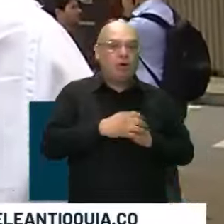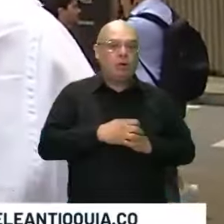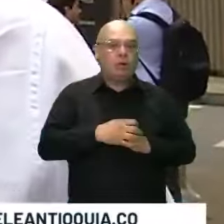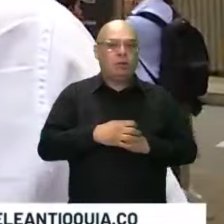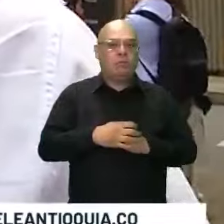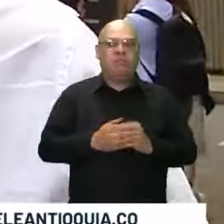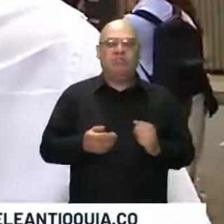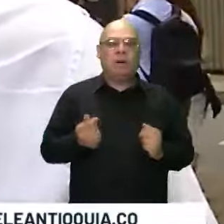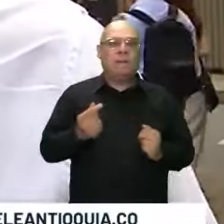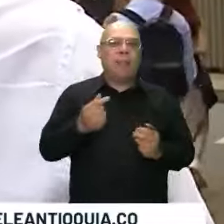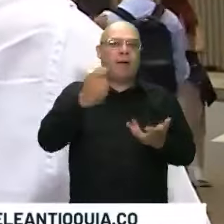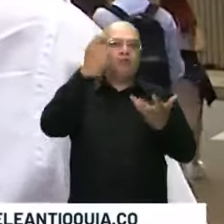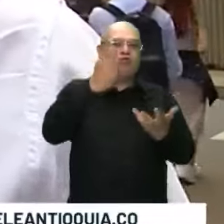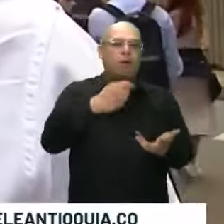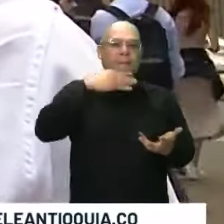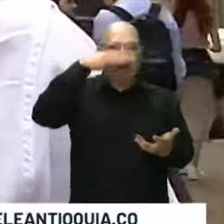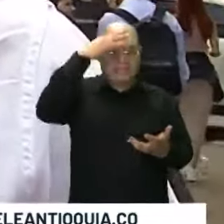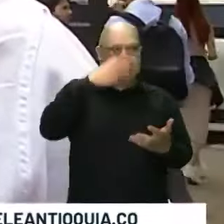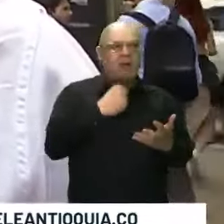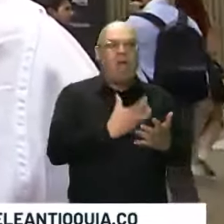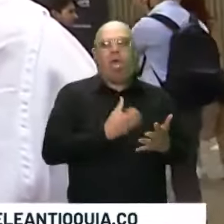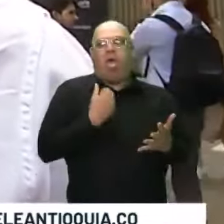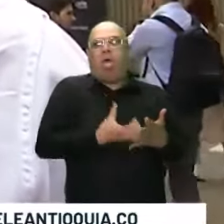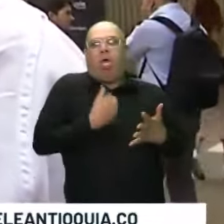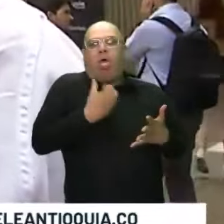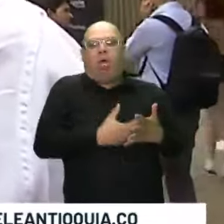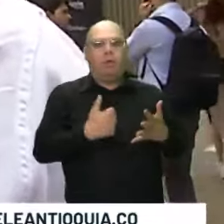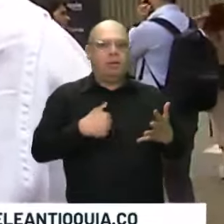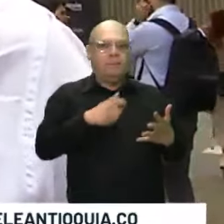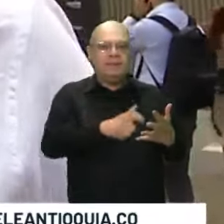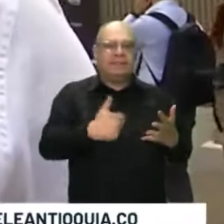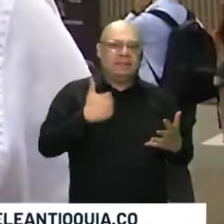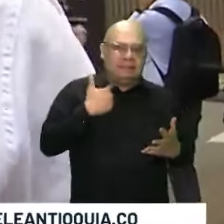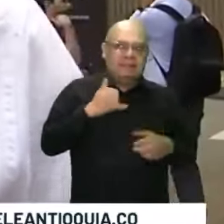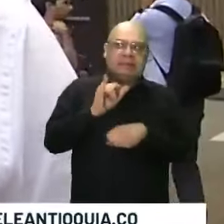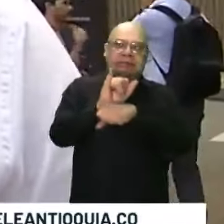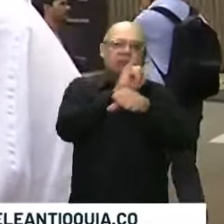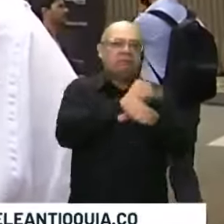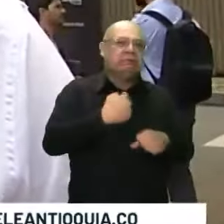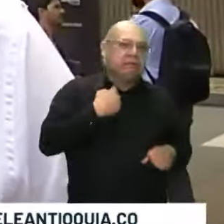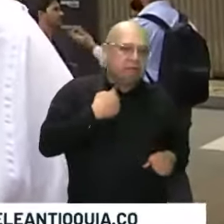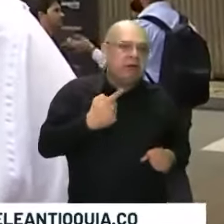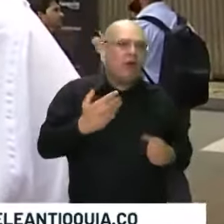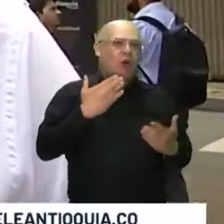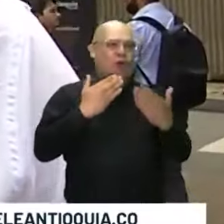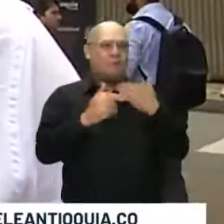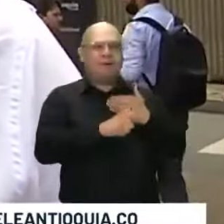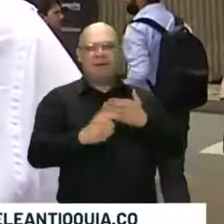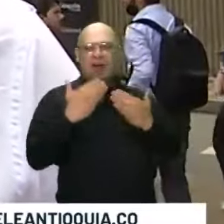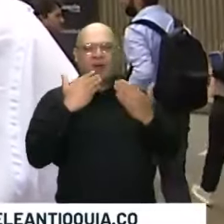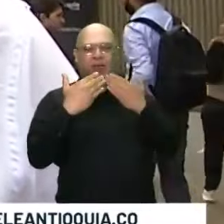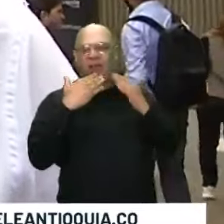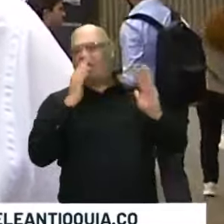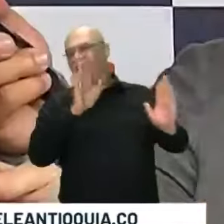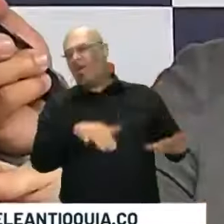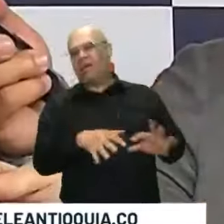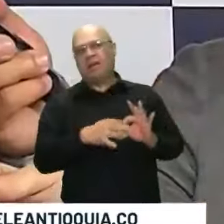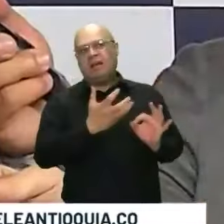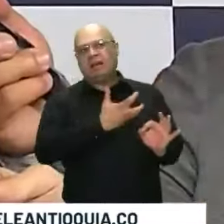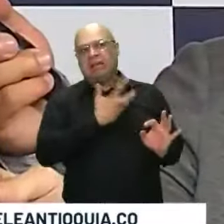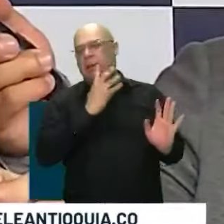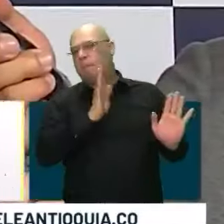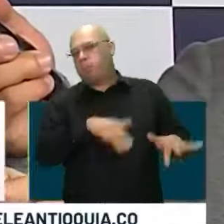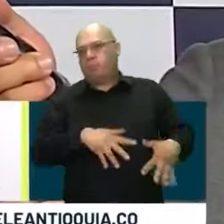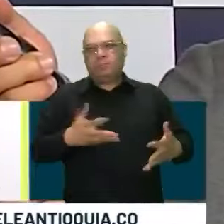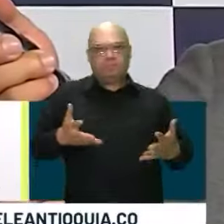de la ciudad ya se vio reflejado en la gente, en las instituciones y en la desconfianza total de la ciudadanía hacia la alcaldía de Medellín.